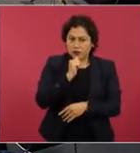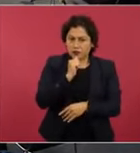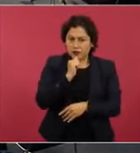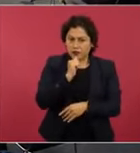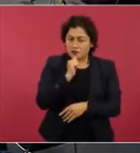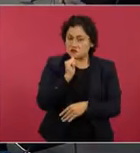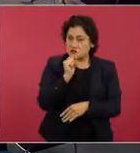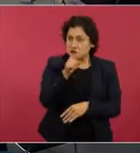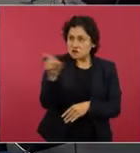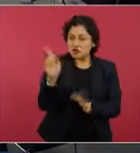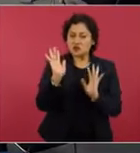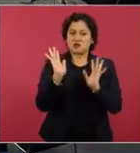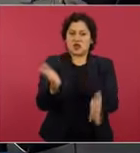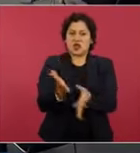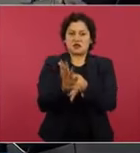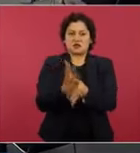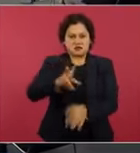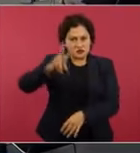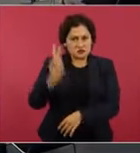como un hecho.